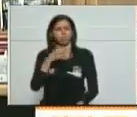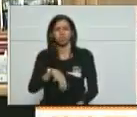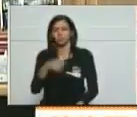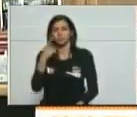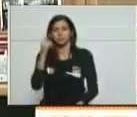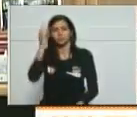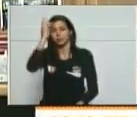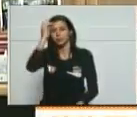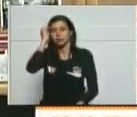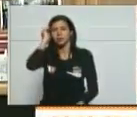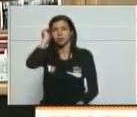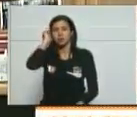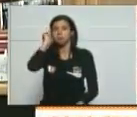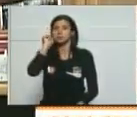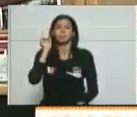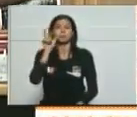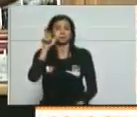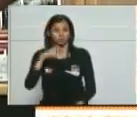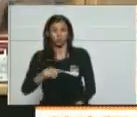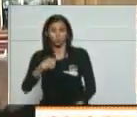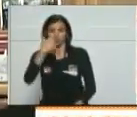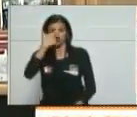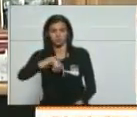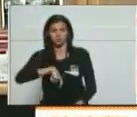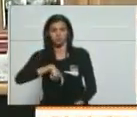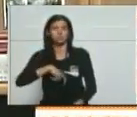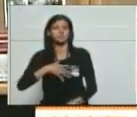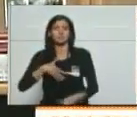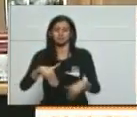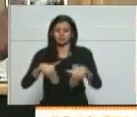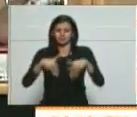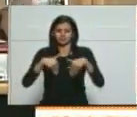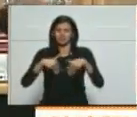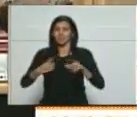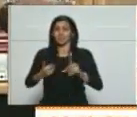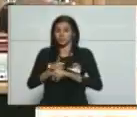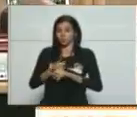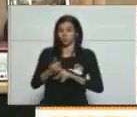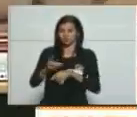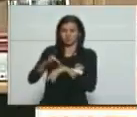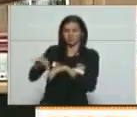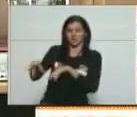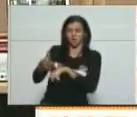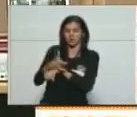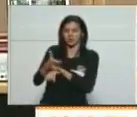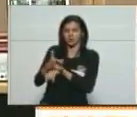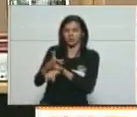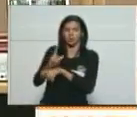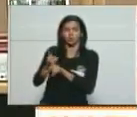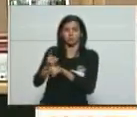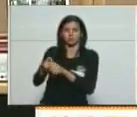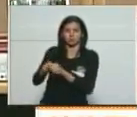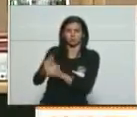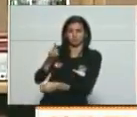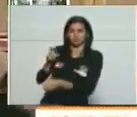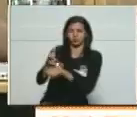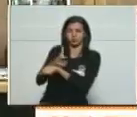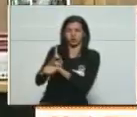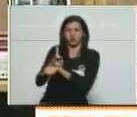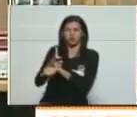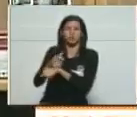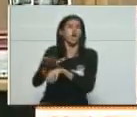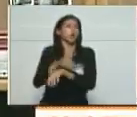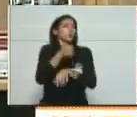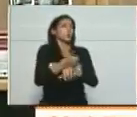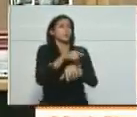a echarle la culpa a los demás cuando deciden irse. Así vimos nosotros, ¿a cuántos, pues? ¿A cuántos